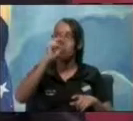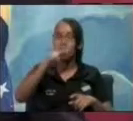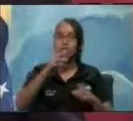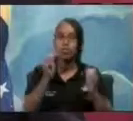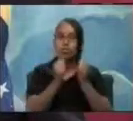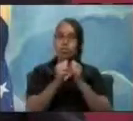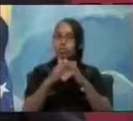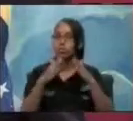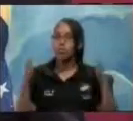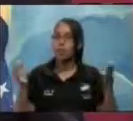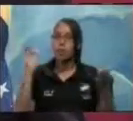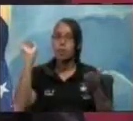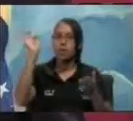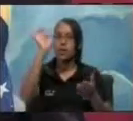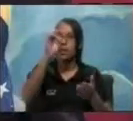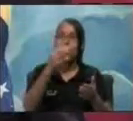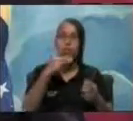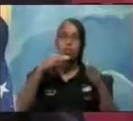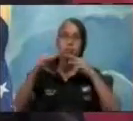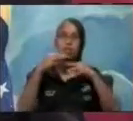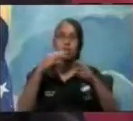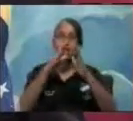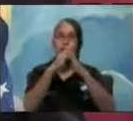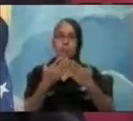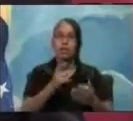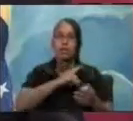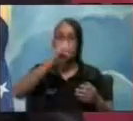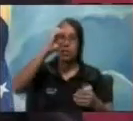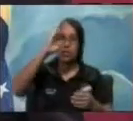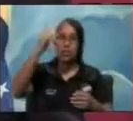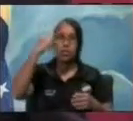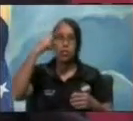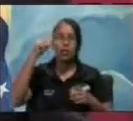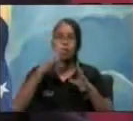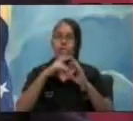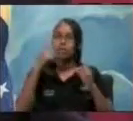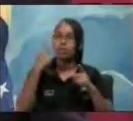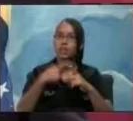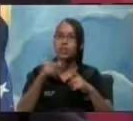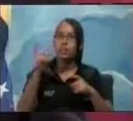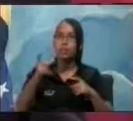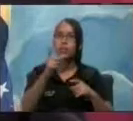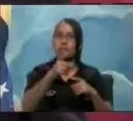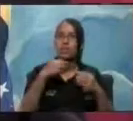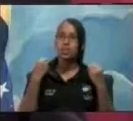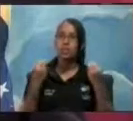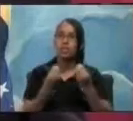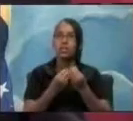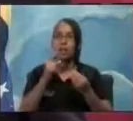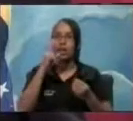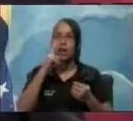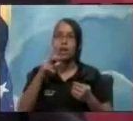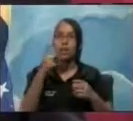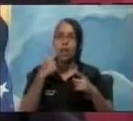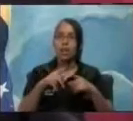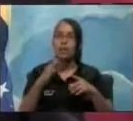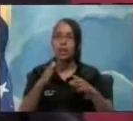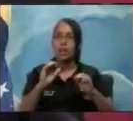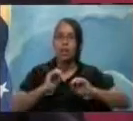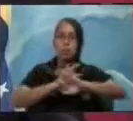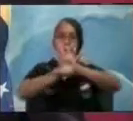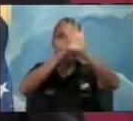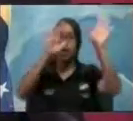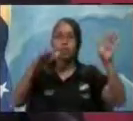o predicando el mensaje de la palabra del Señor para todas aquellas personas que se habían acercado a ver aquel milagro que